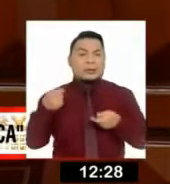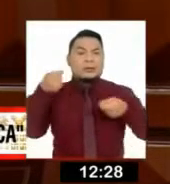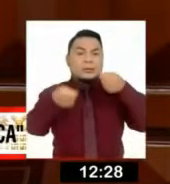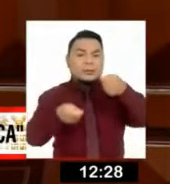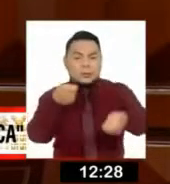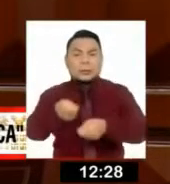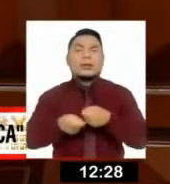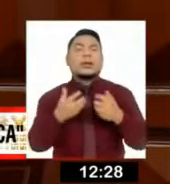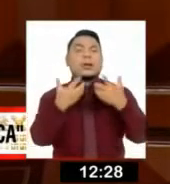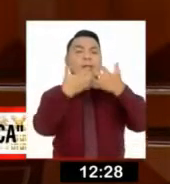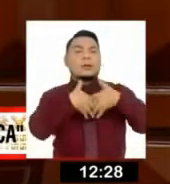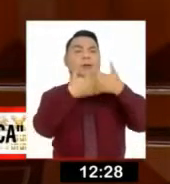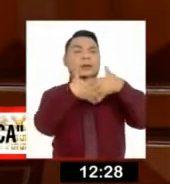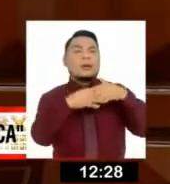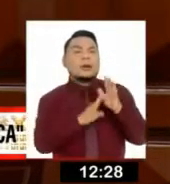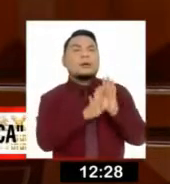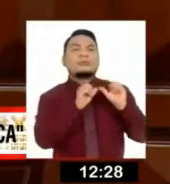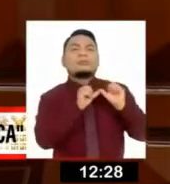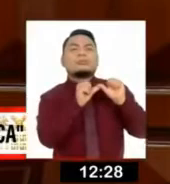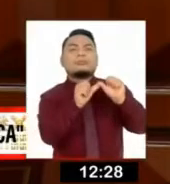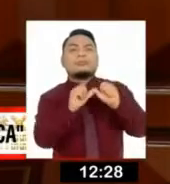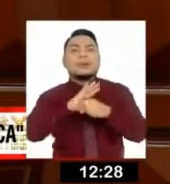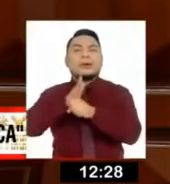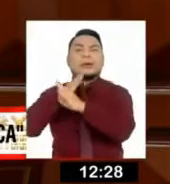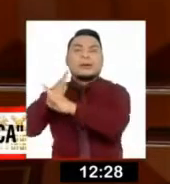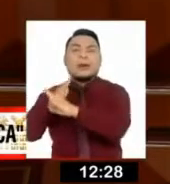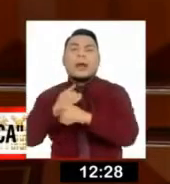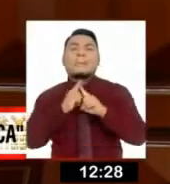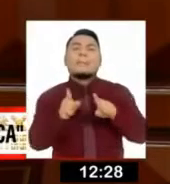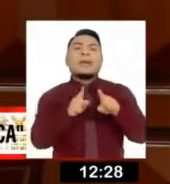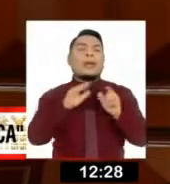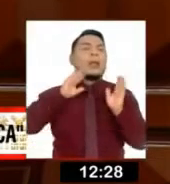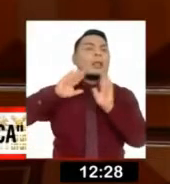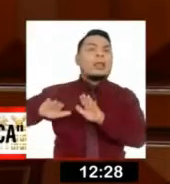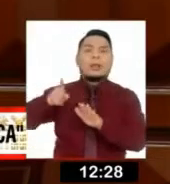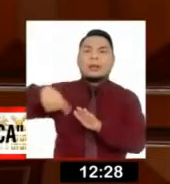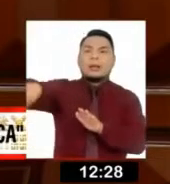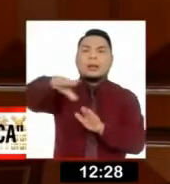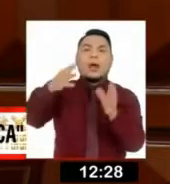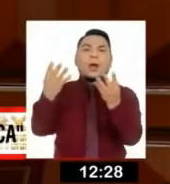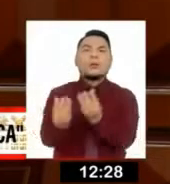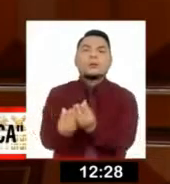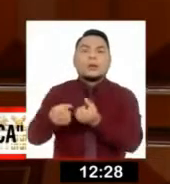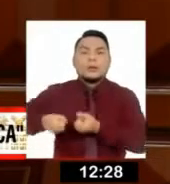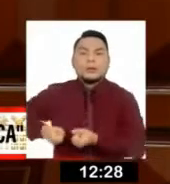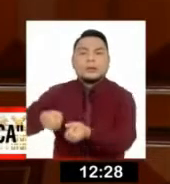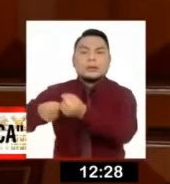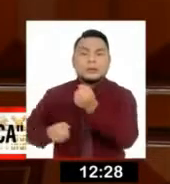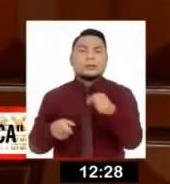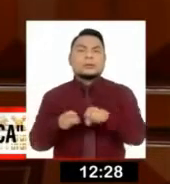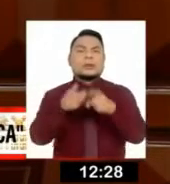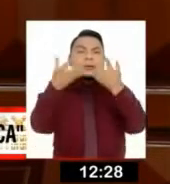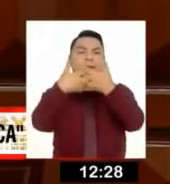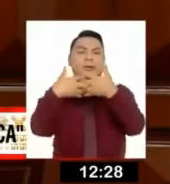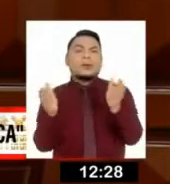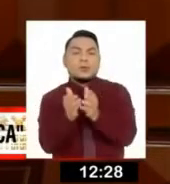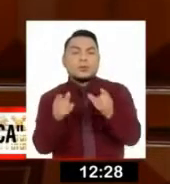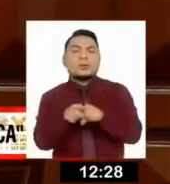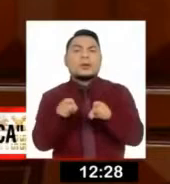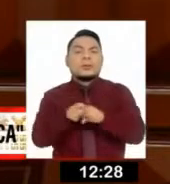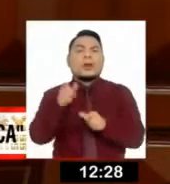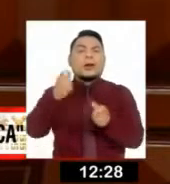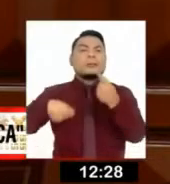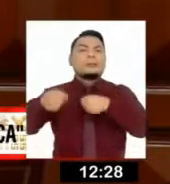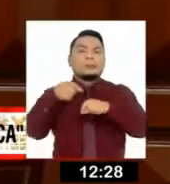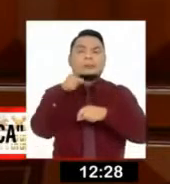sectores empresariales durante la pandemia, pero excluyeron a las mayorías, al agro, las pymes y los